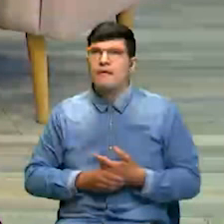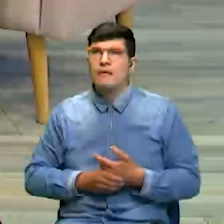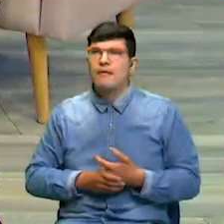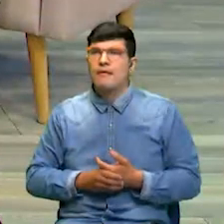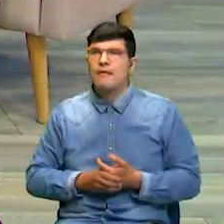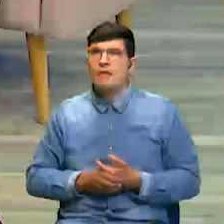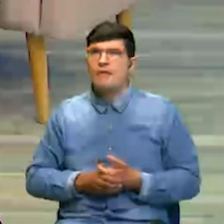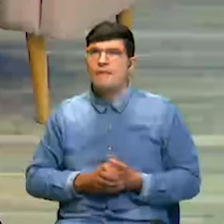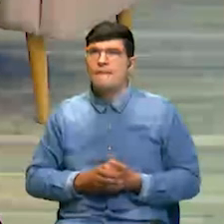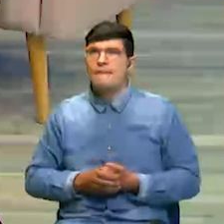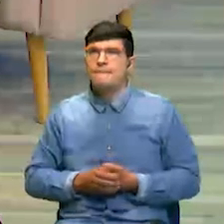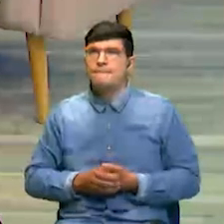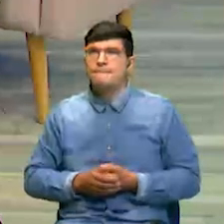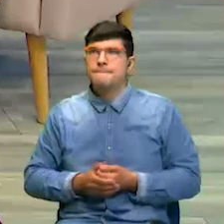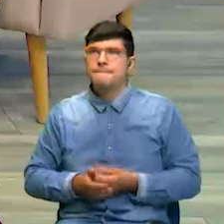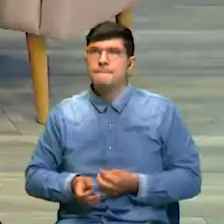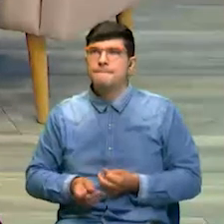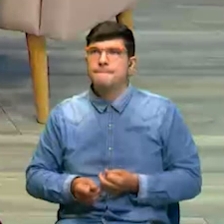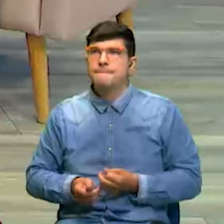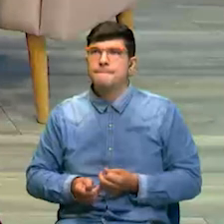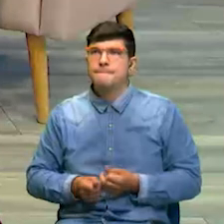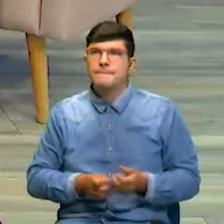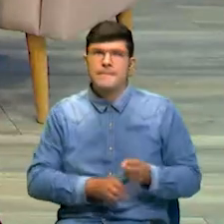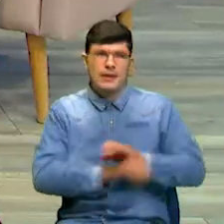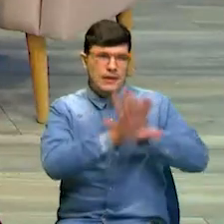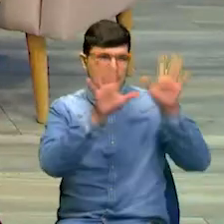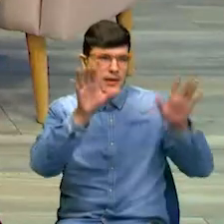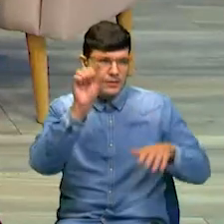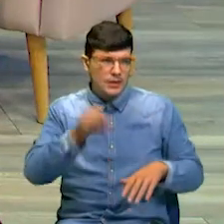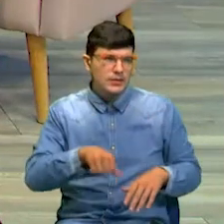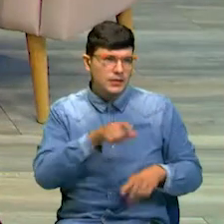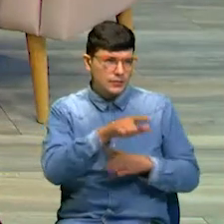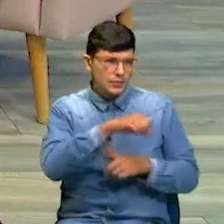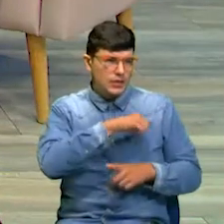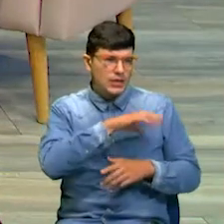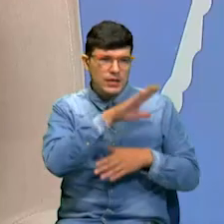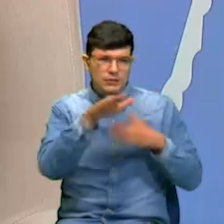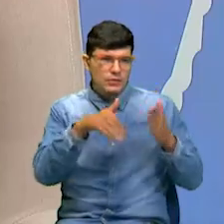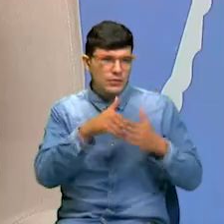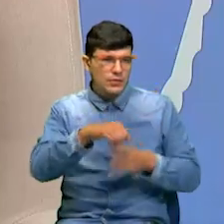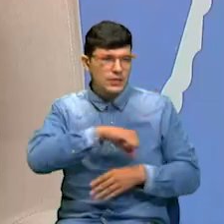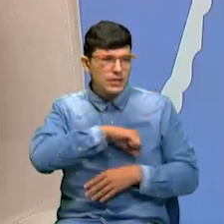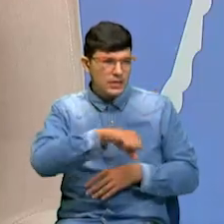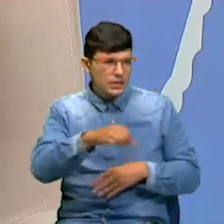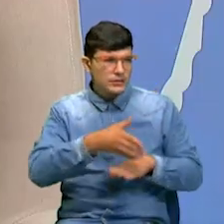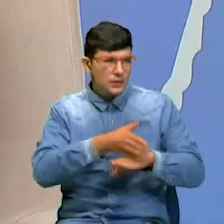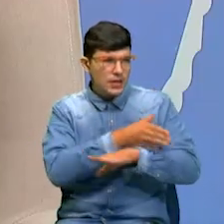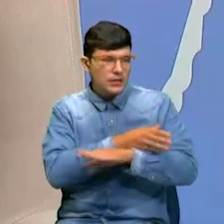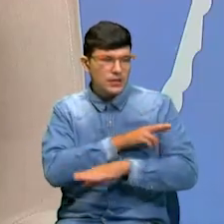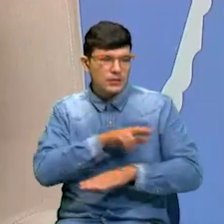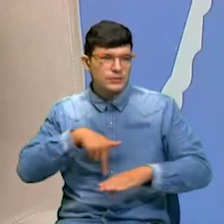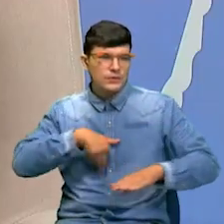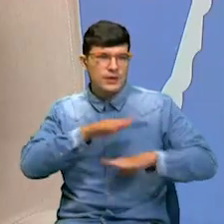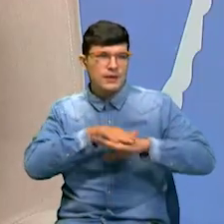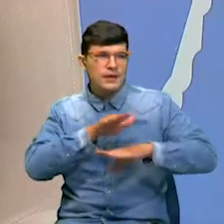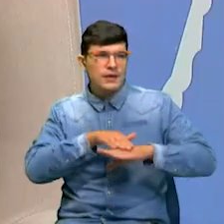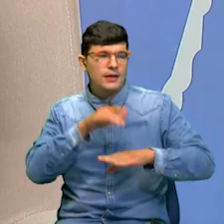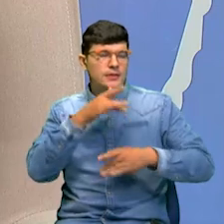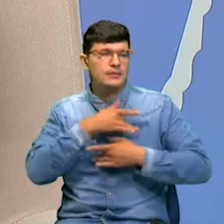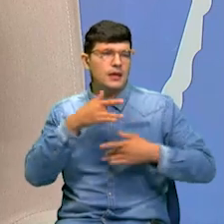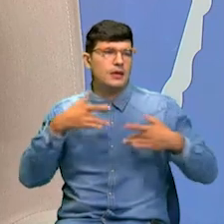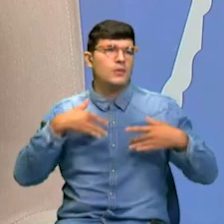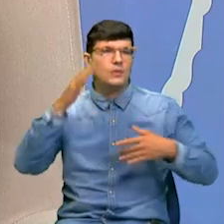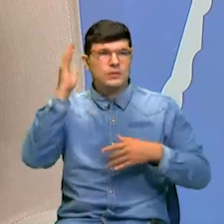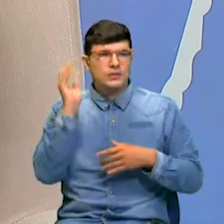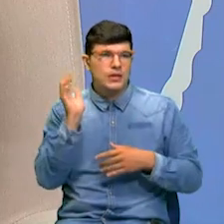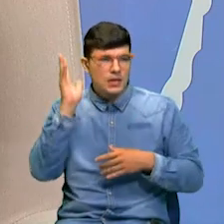trabaja en la policía. Muchas gracias. Claro que sí, tiene todos los derechos, lo acabamos de mencionar, a la salud, a la seguridad